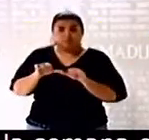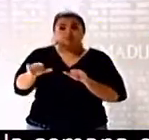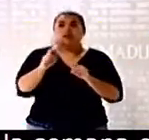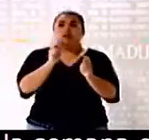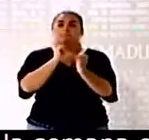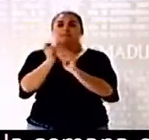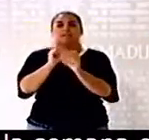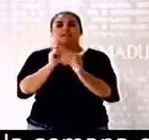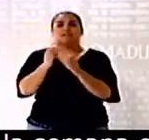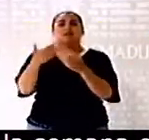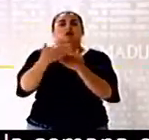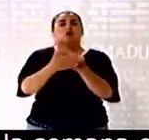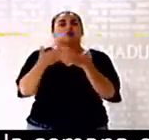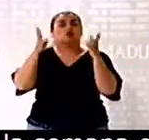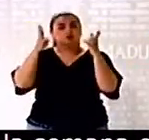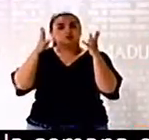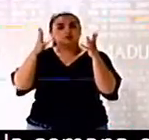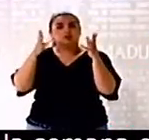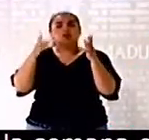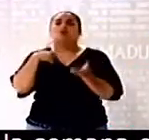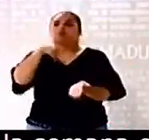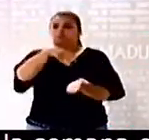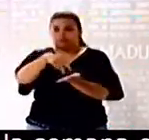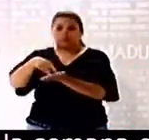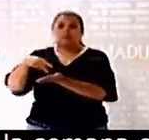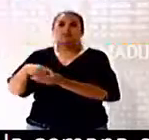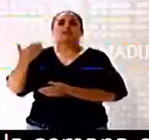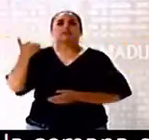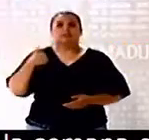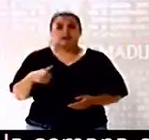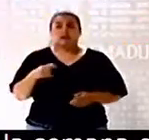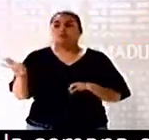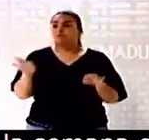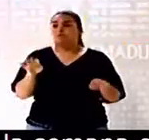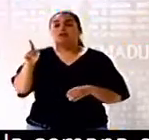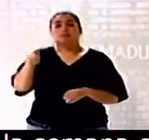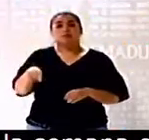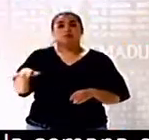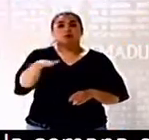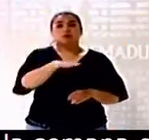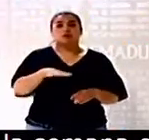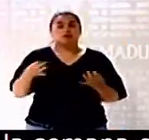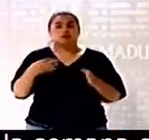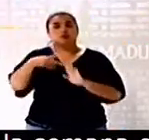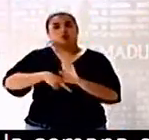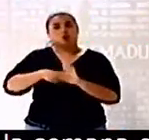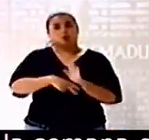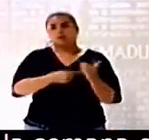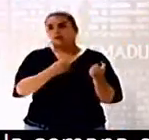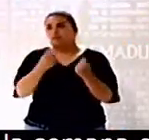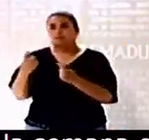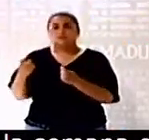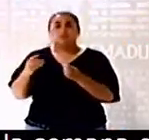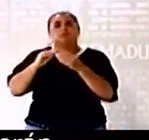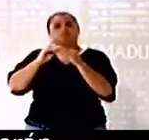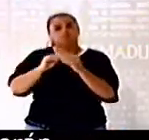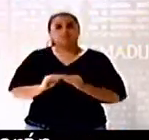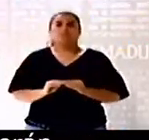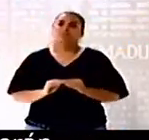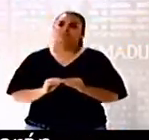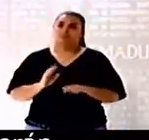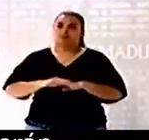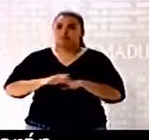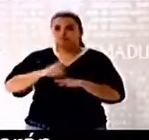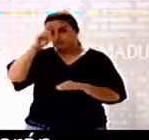prensa del Consejo de Gobierno serán presenciales y habilitaremos también las normas necesarias de respeto